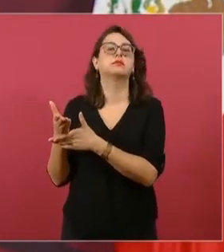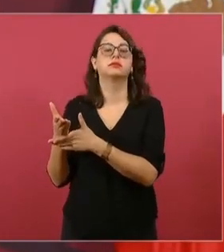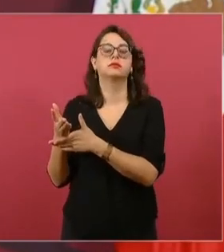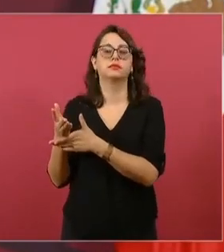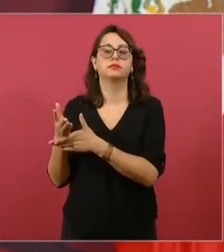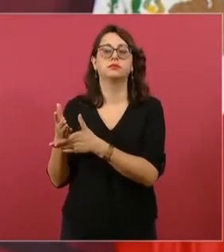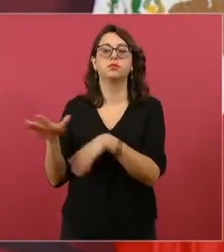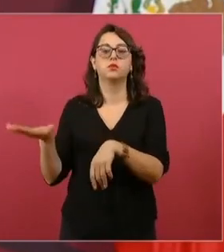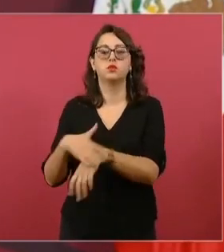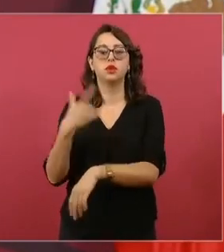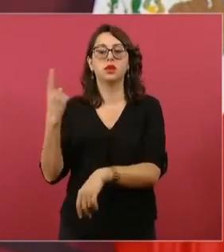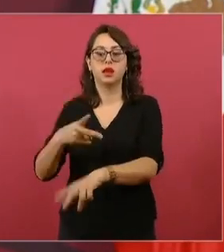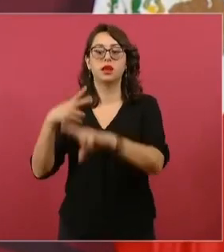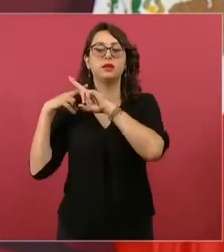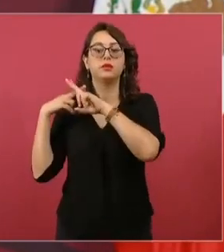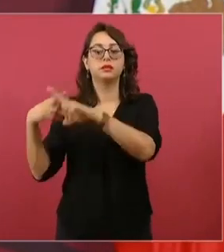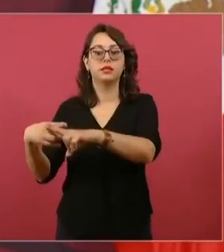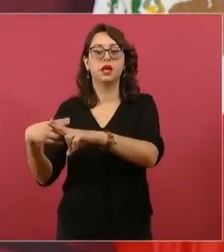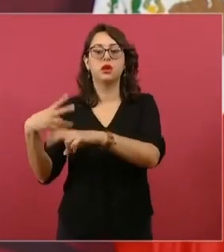integración de